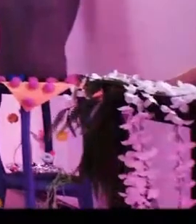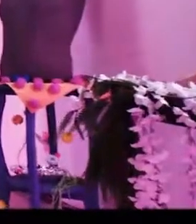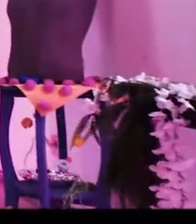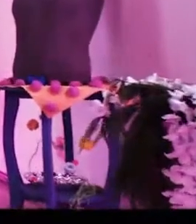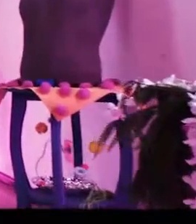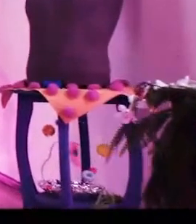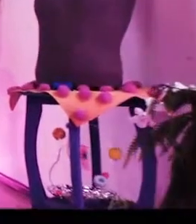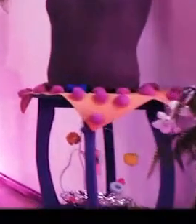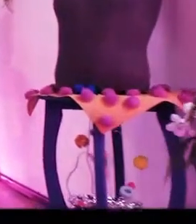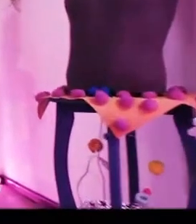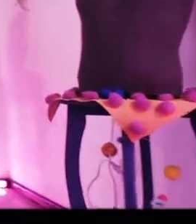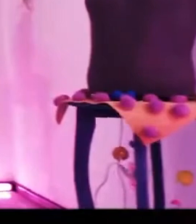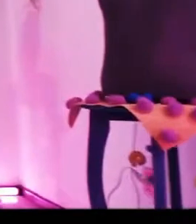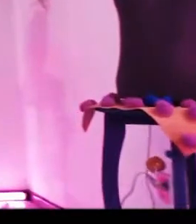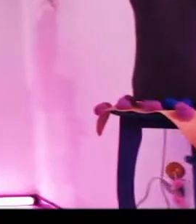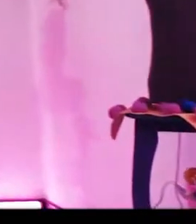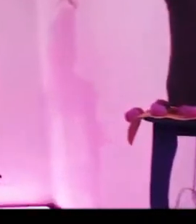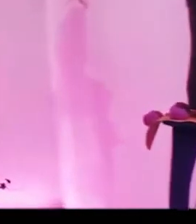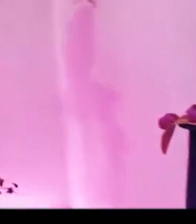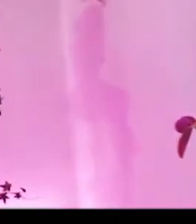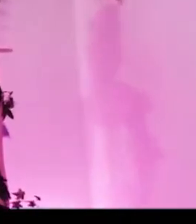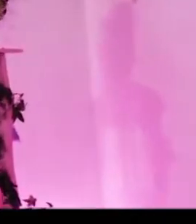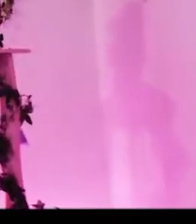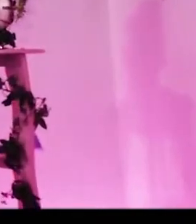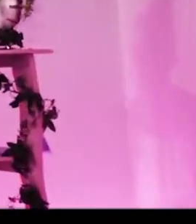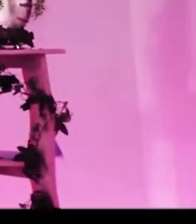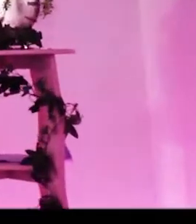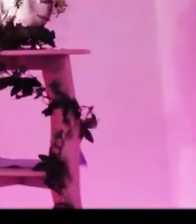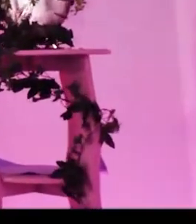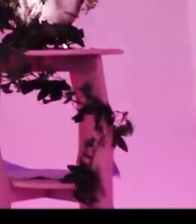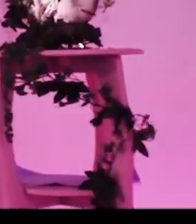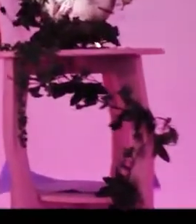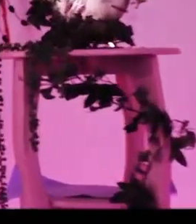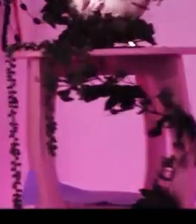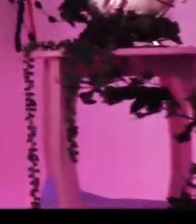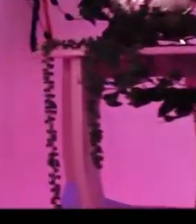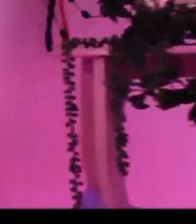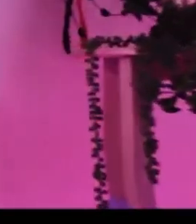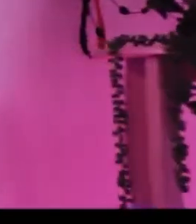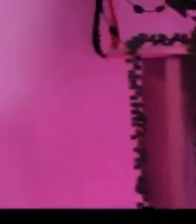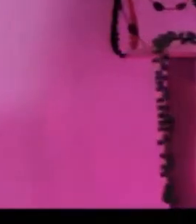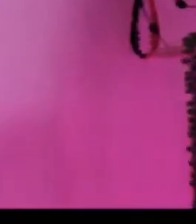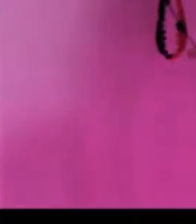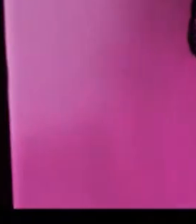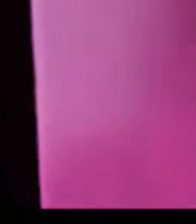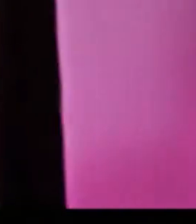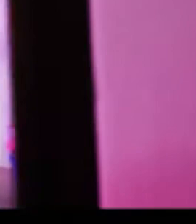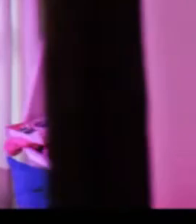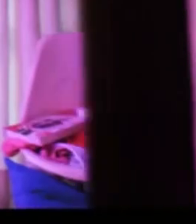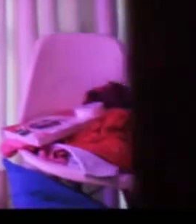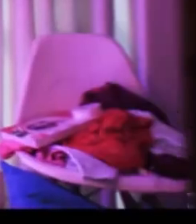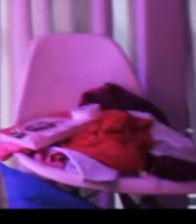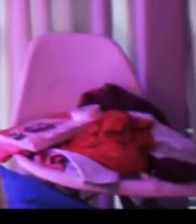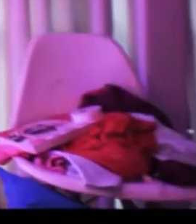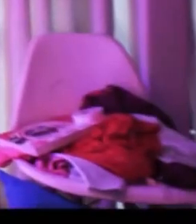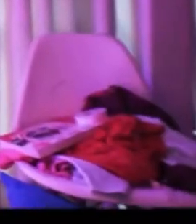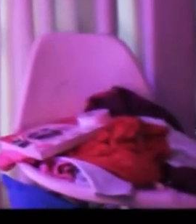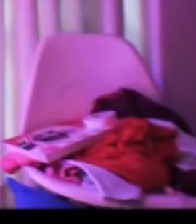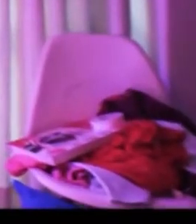Este 2020 nos mostró que cuando no podemos decidir, todo pierde sentido. No decidimos cuándo